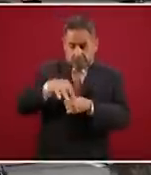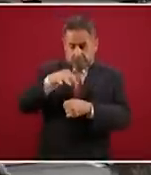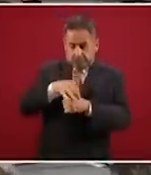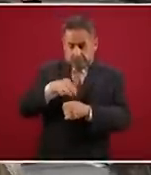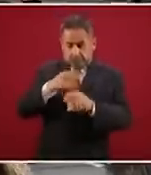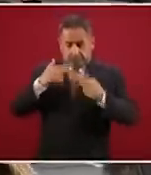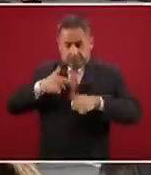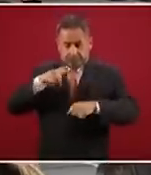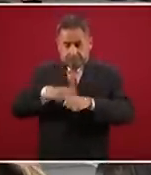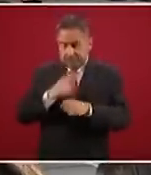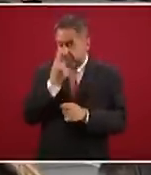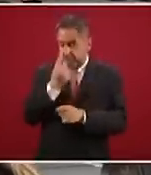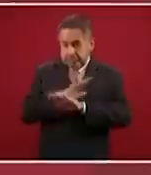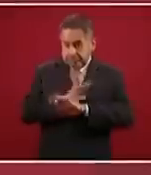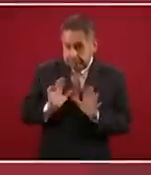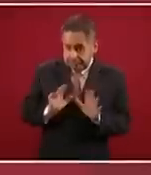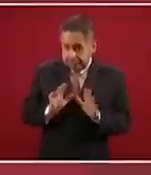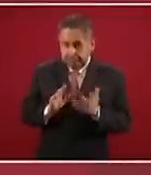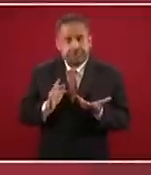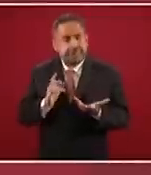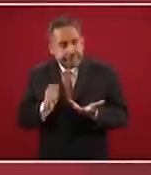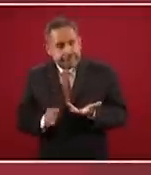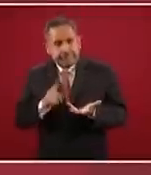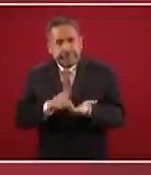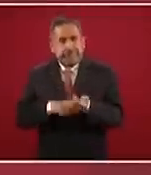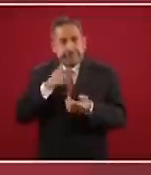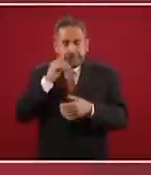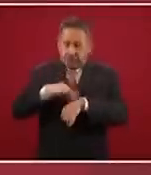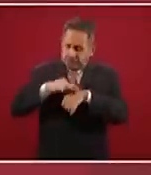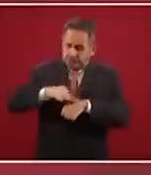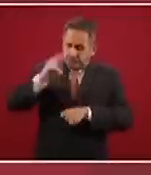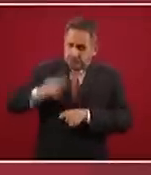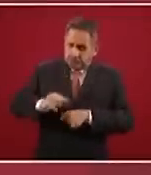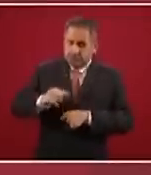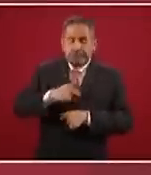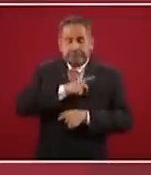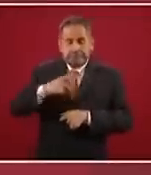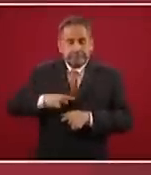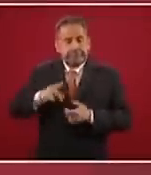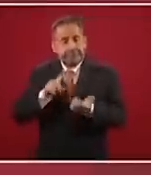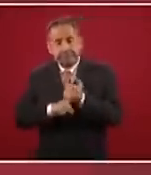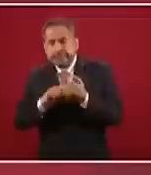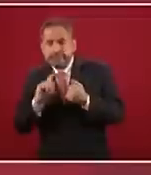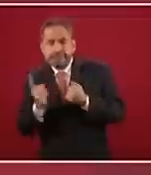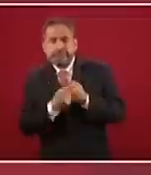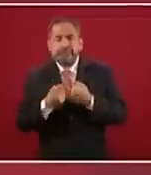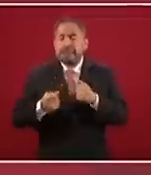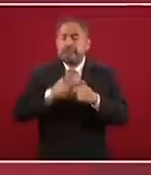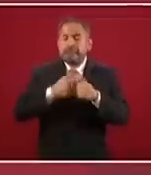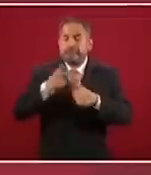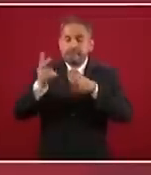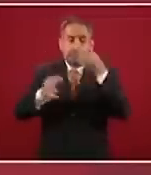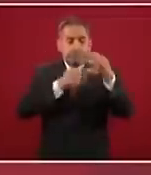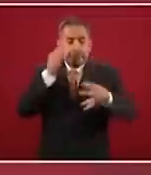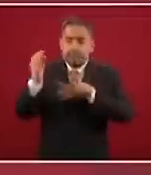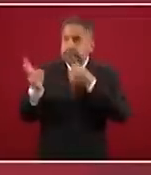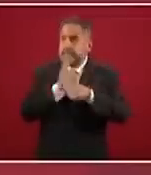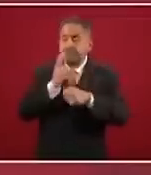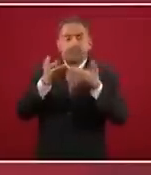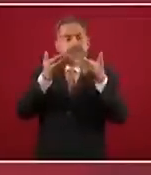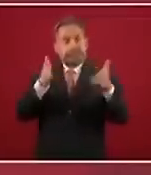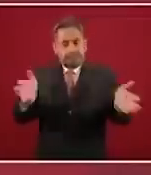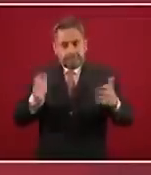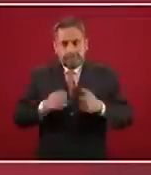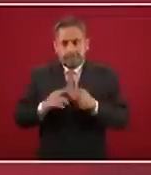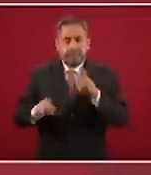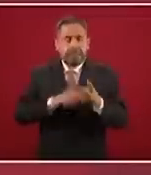libre, directo y secreto. Para que eso se materialice, tenemos que tener una convocatoria abierta, tenemos que